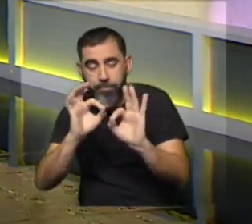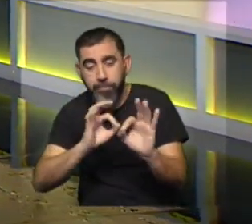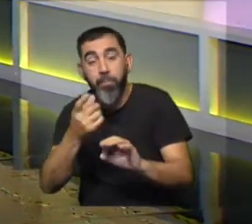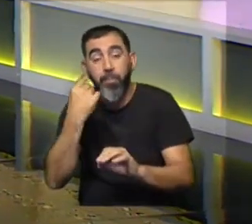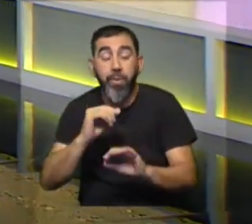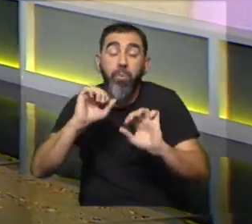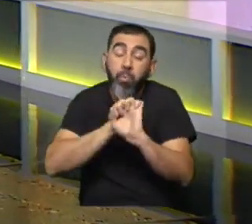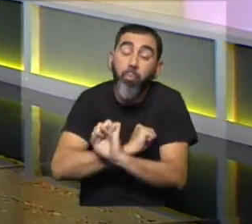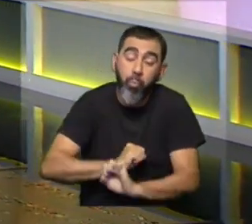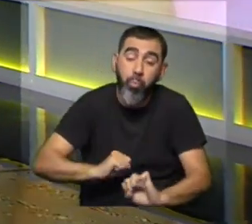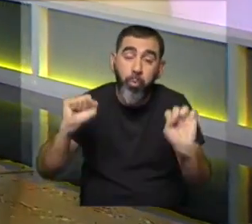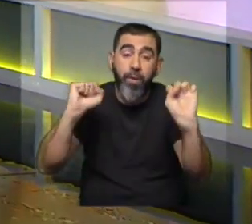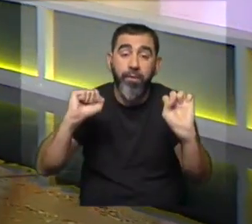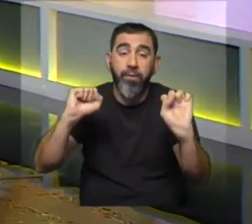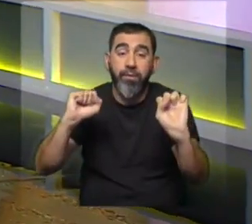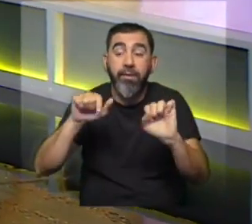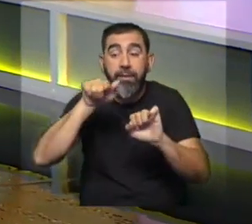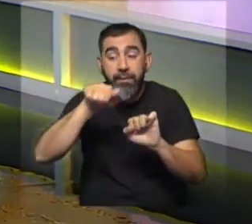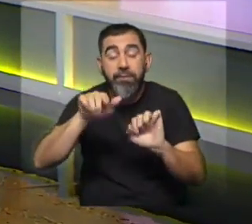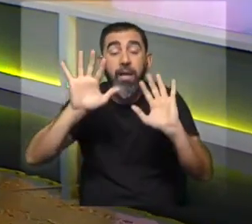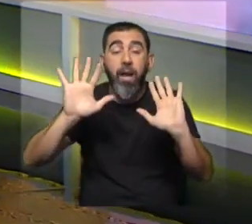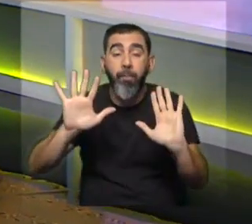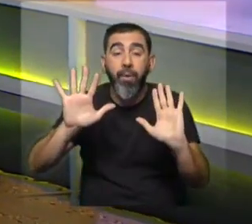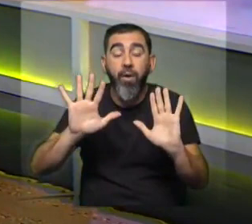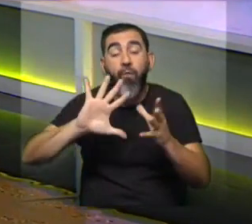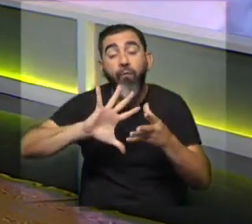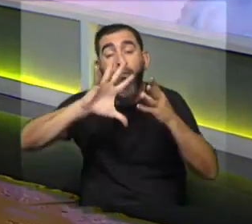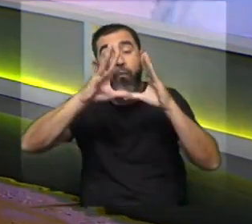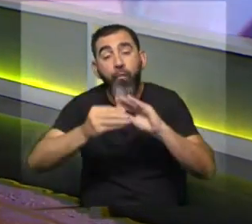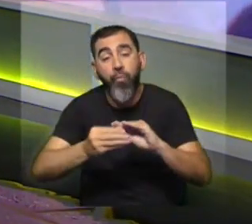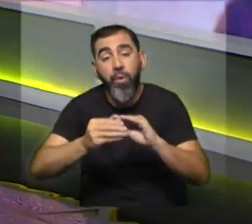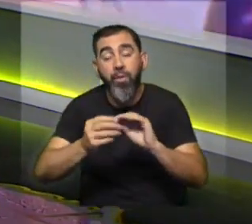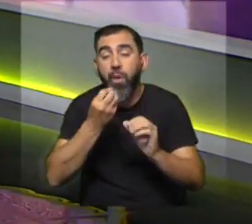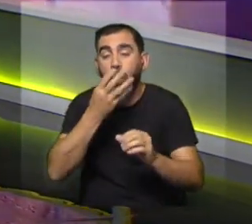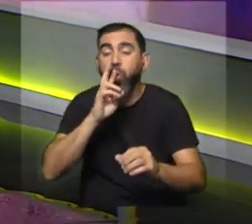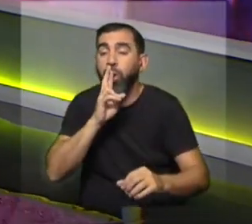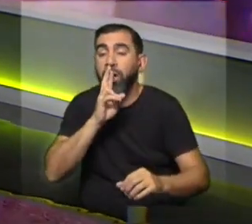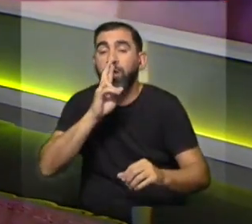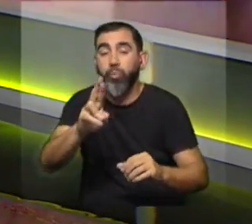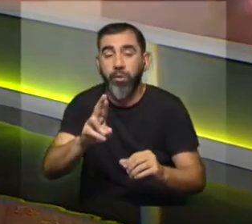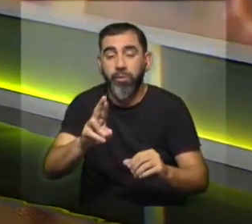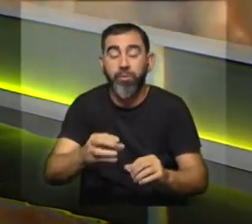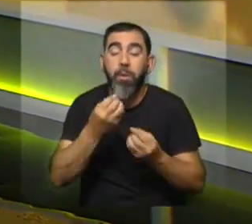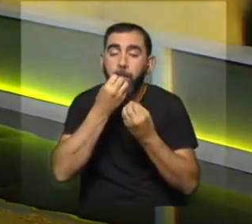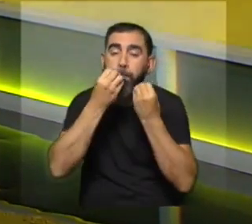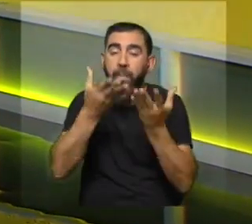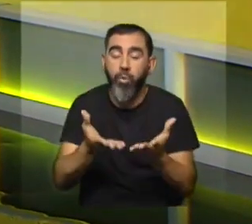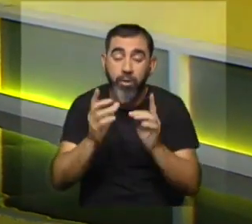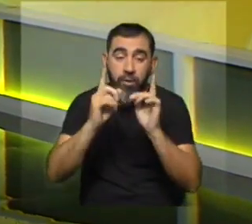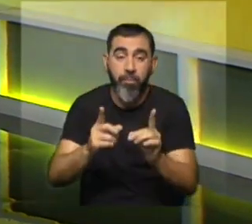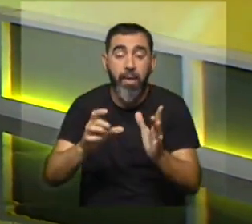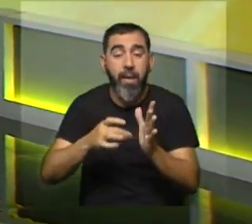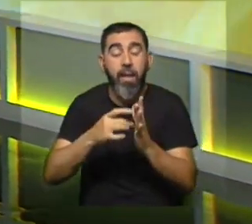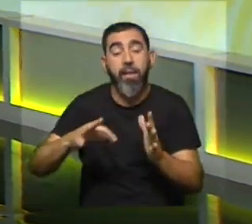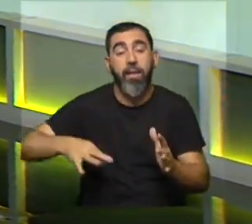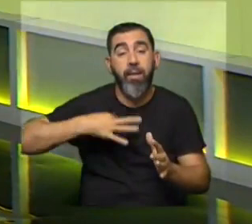les dice que no sea esta una línea que termine dando buenos resultados y mejorando en definitiva nuestra